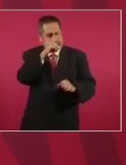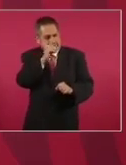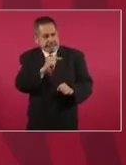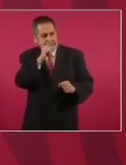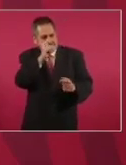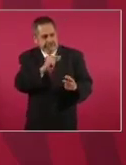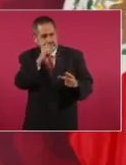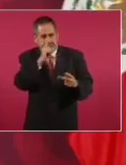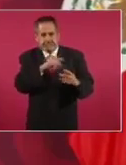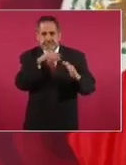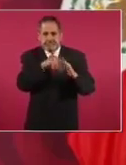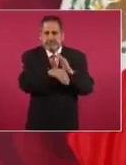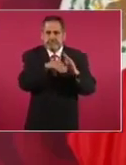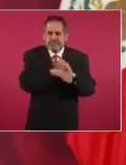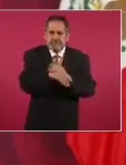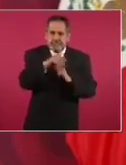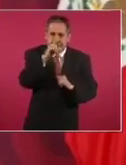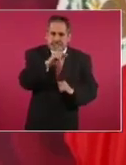nada